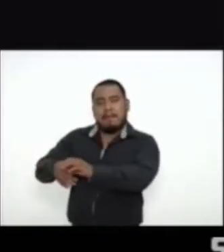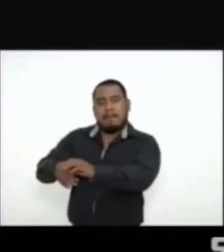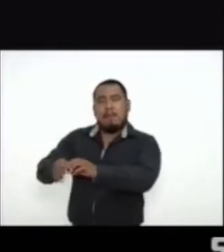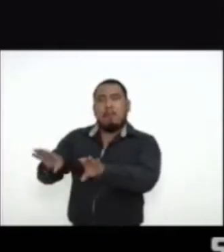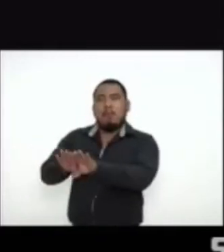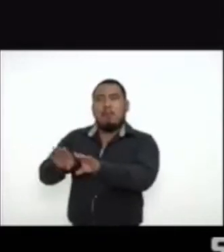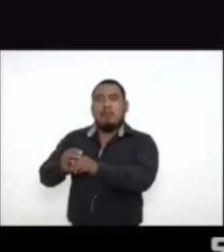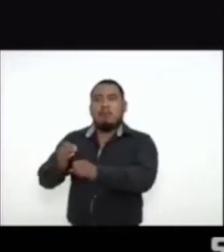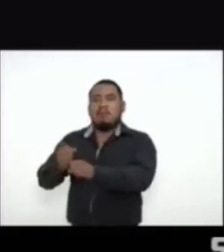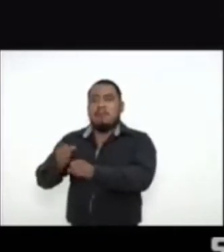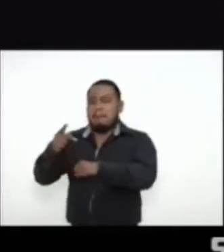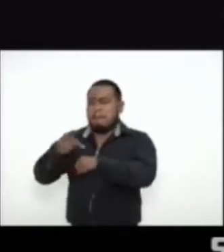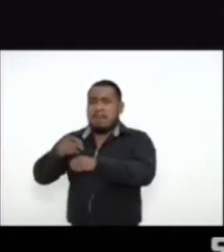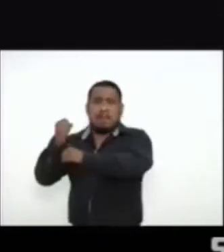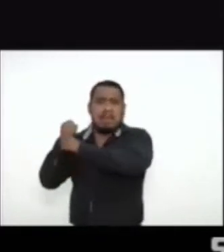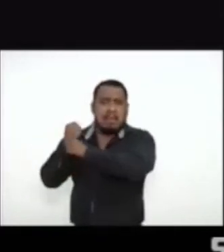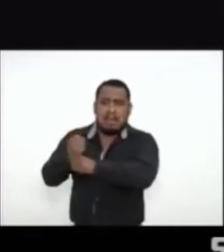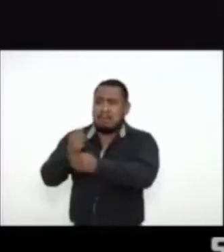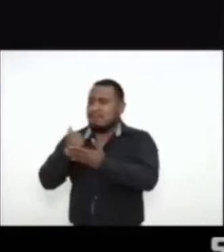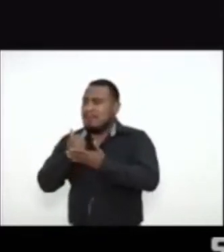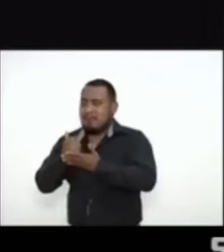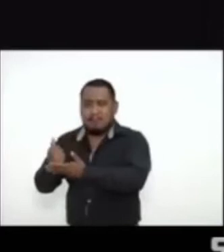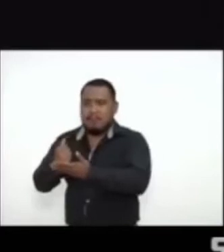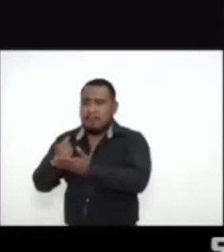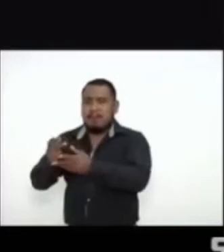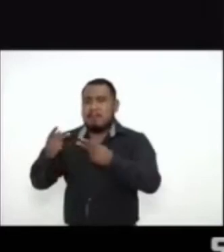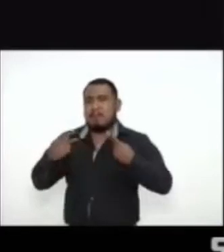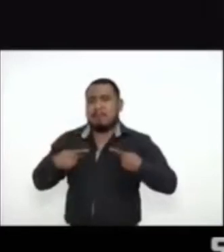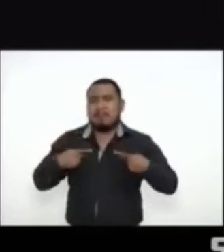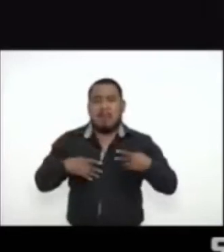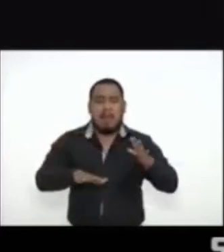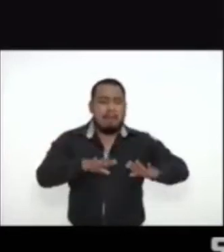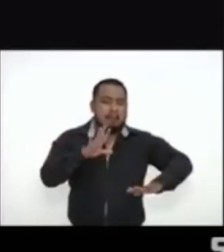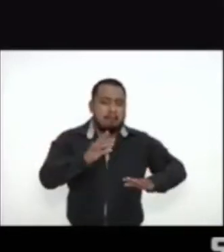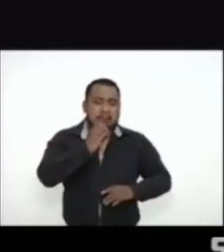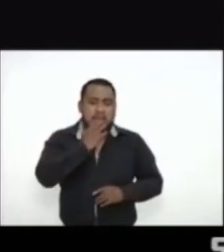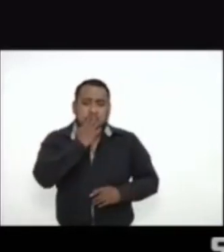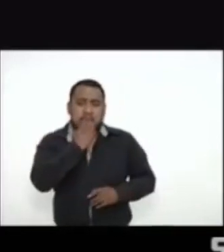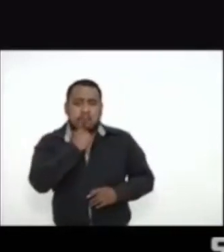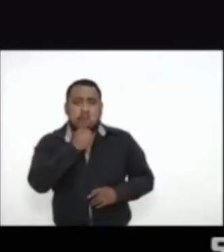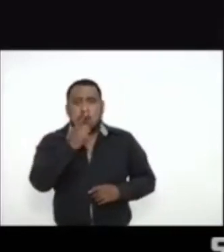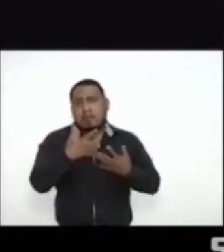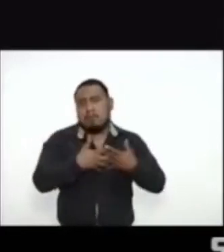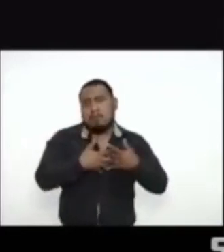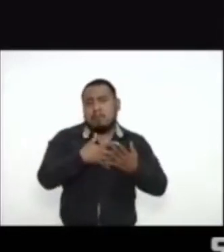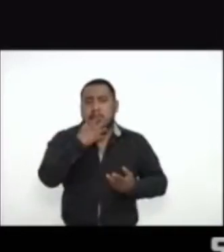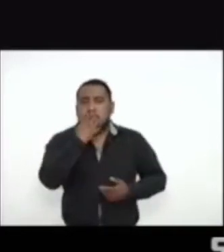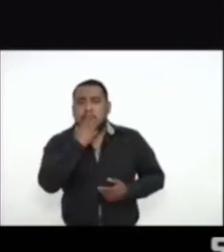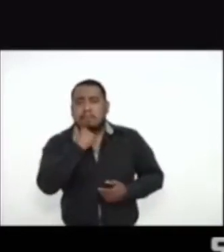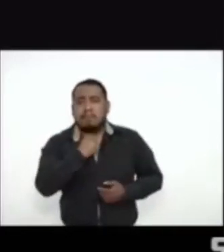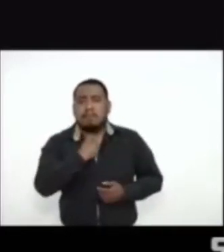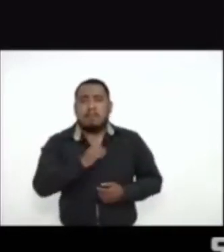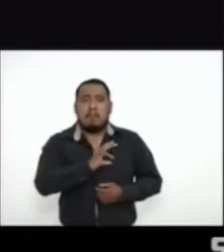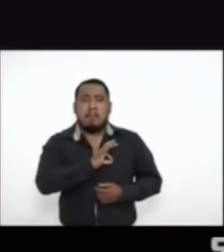piedras ayudando a las personas. La tristeza, una de las funciones de la tristeza